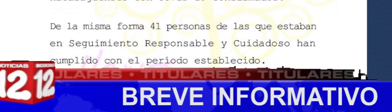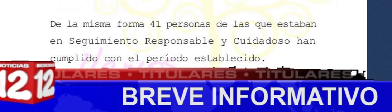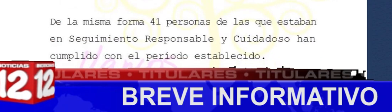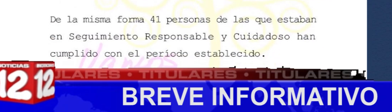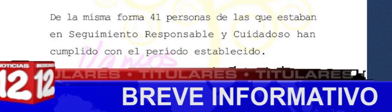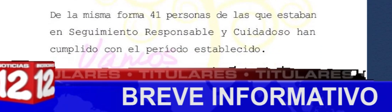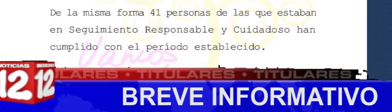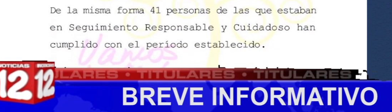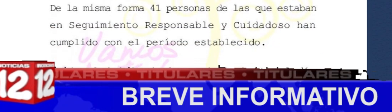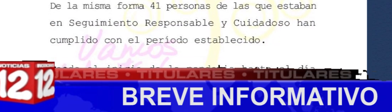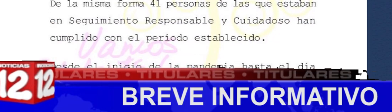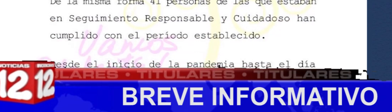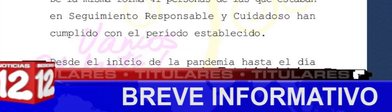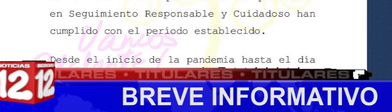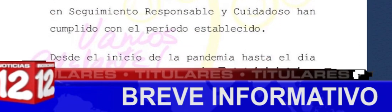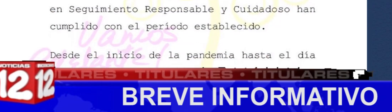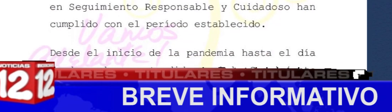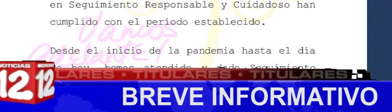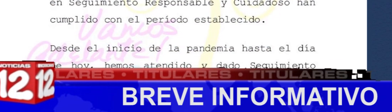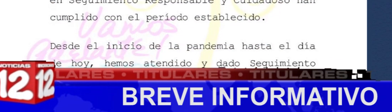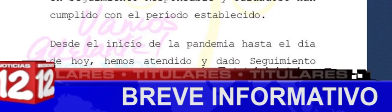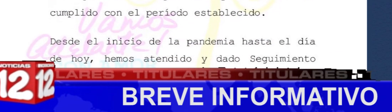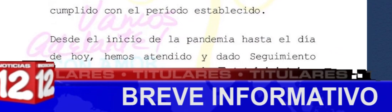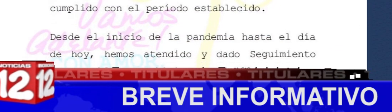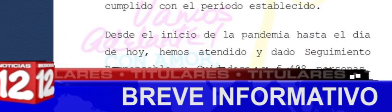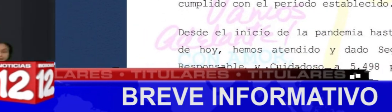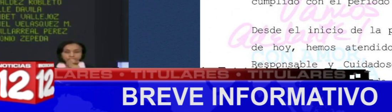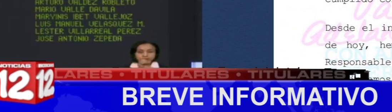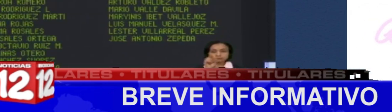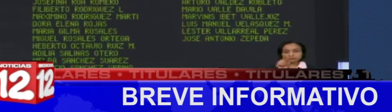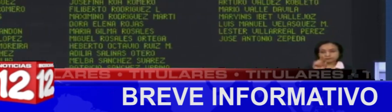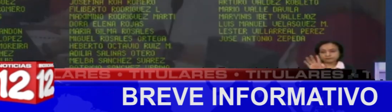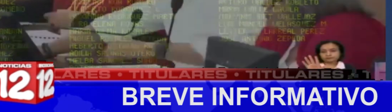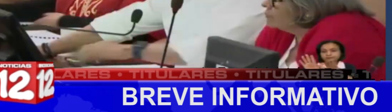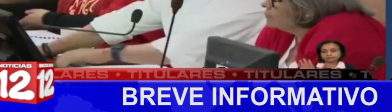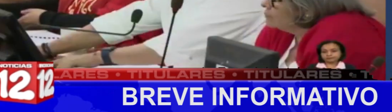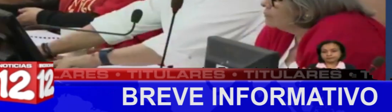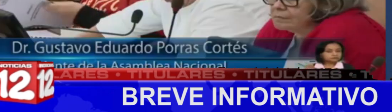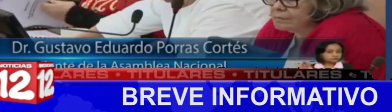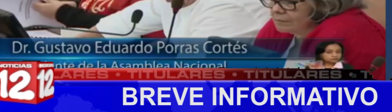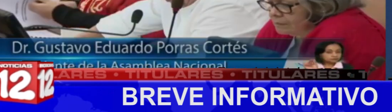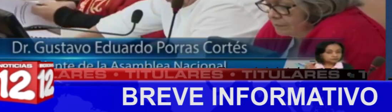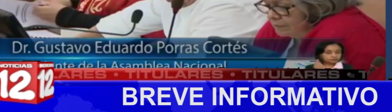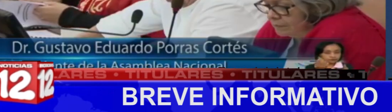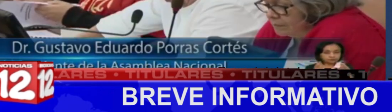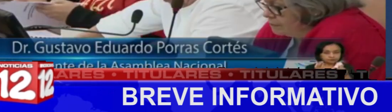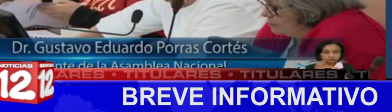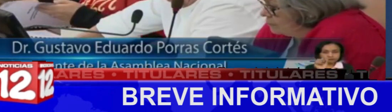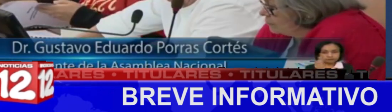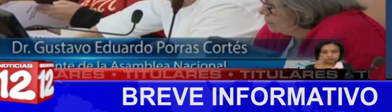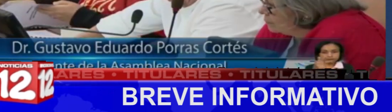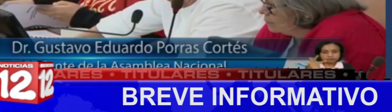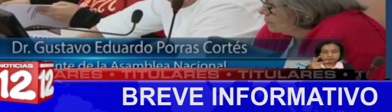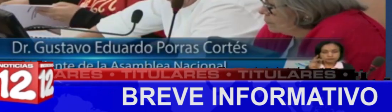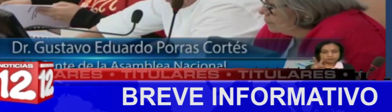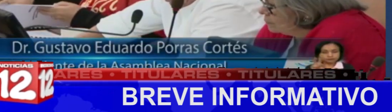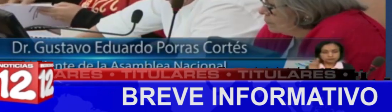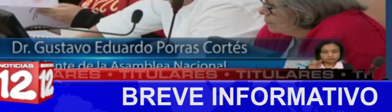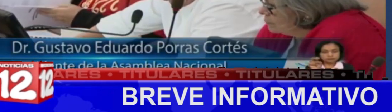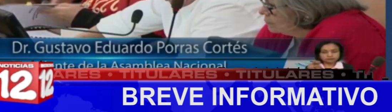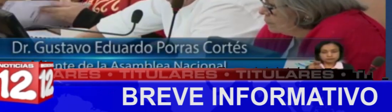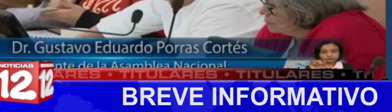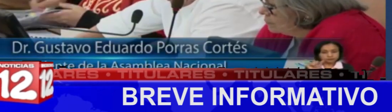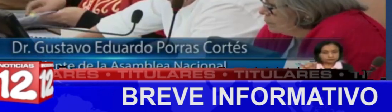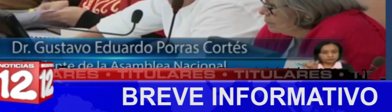fallecido por COVID-19 en la última semana. Diputados aprueban convenios de financiamiento de 80 millones